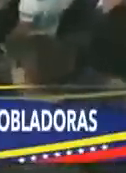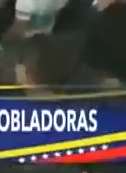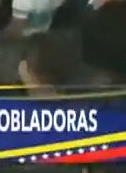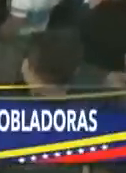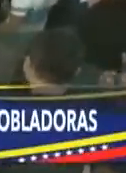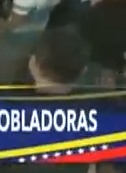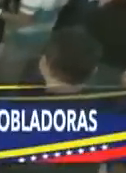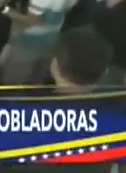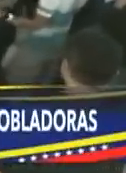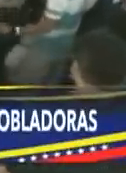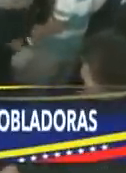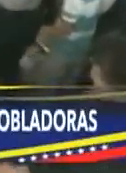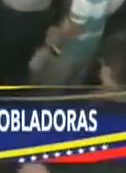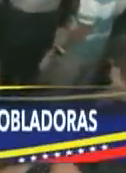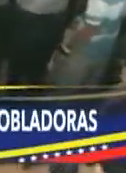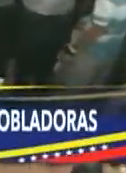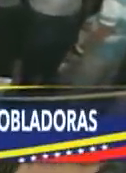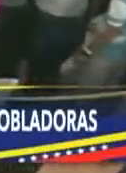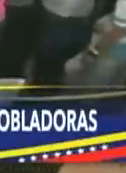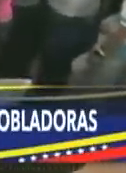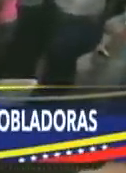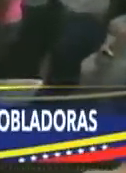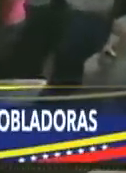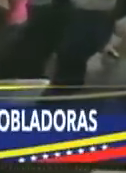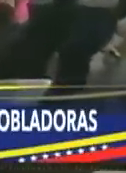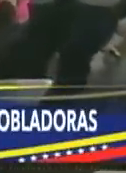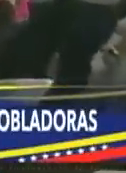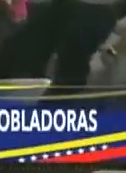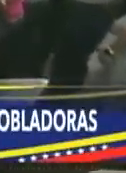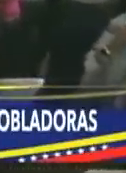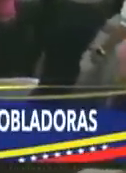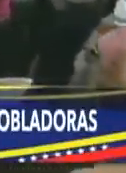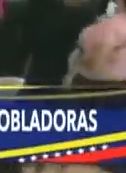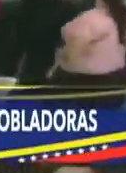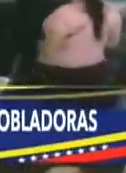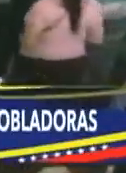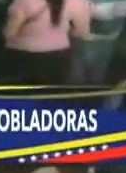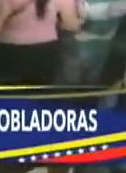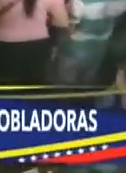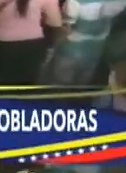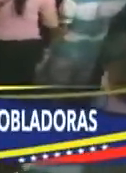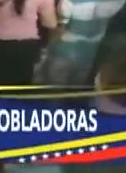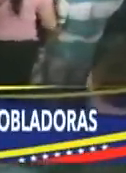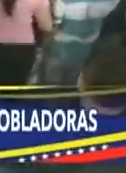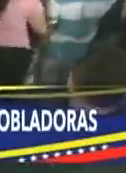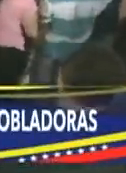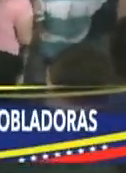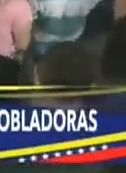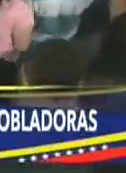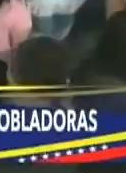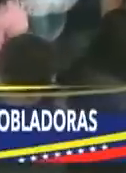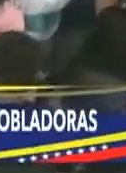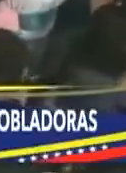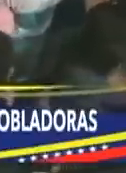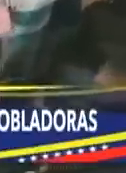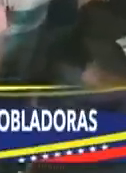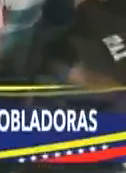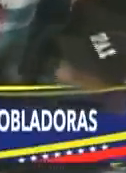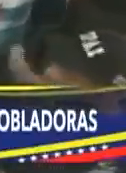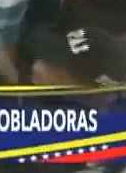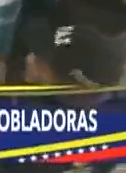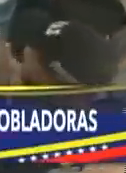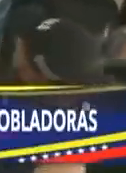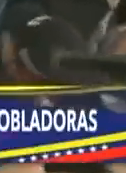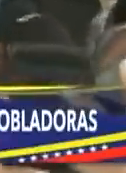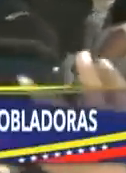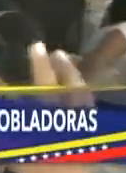urbana que emprendían con bastante eterno hugo chávez y que hoy se consolida con el poder popular activado y con su líder es